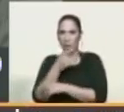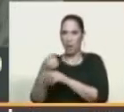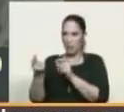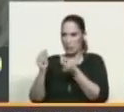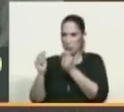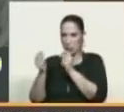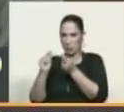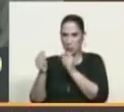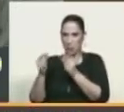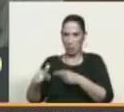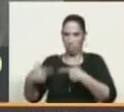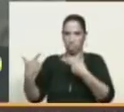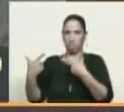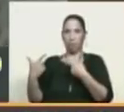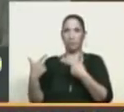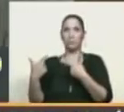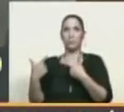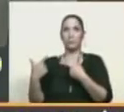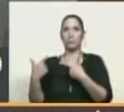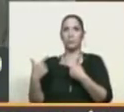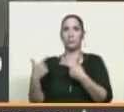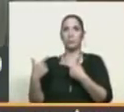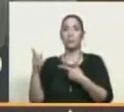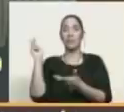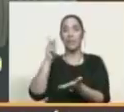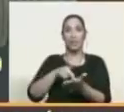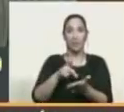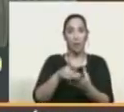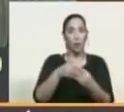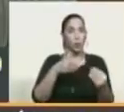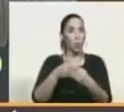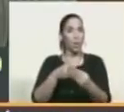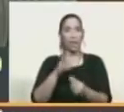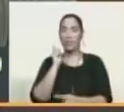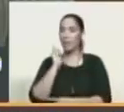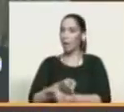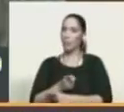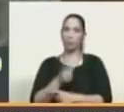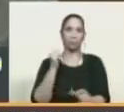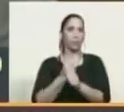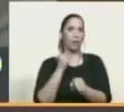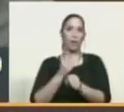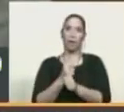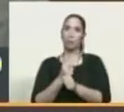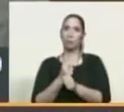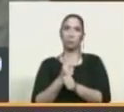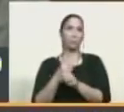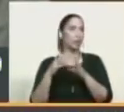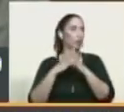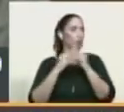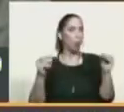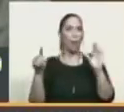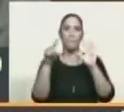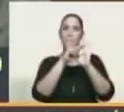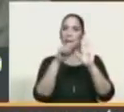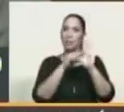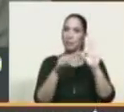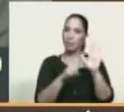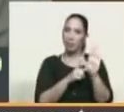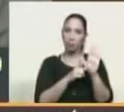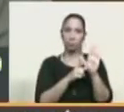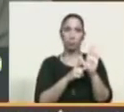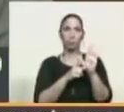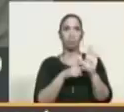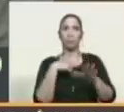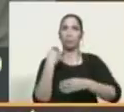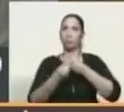y además que el que traiga dólares debe ser para trabajar, con todas las medidas que requiere,